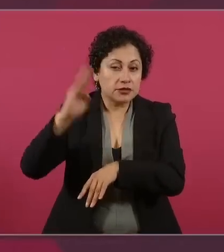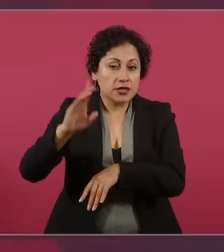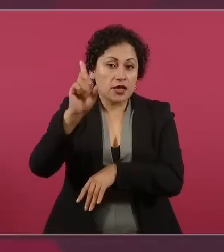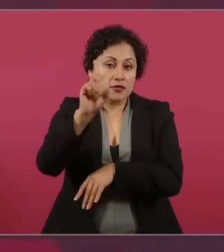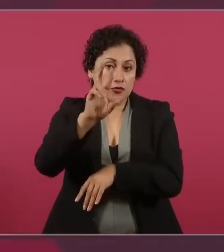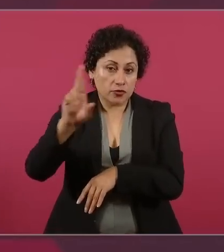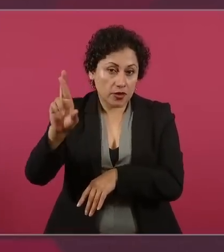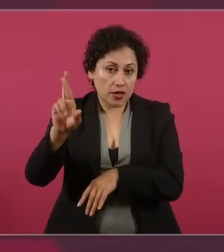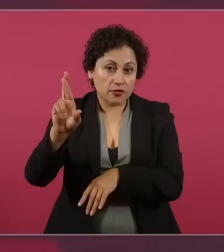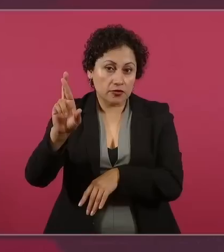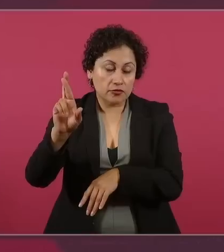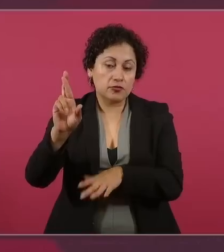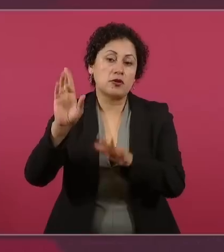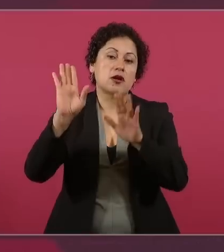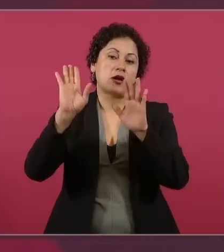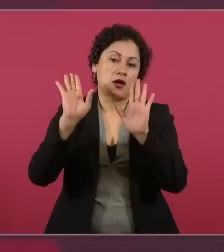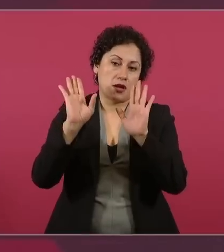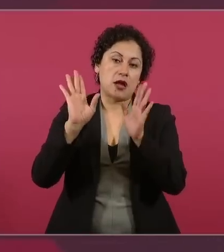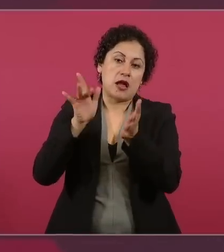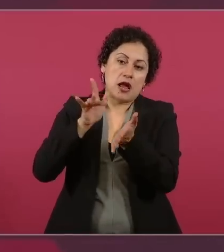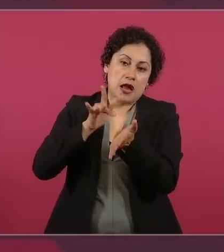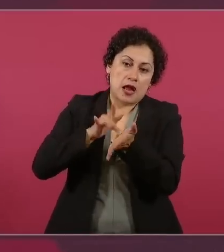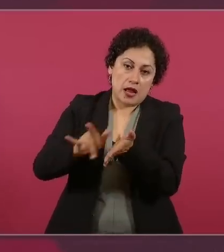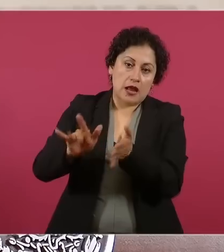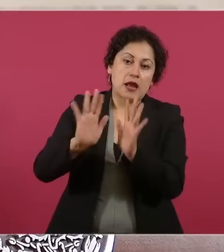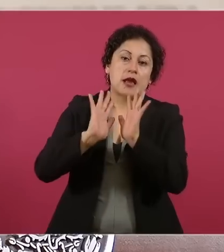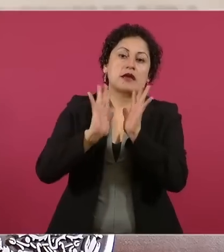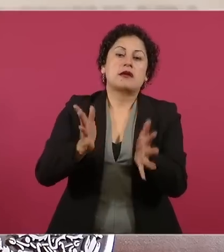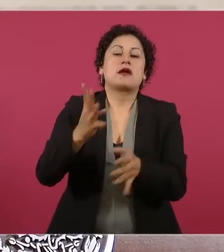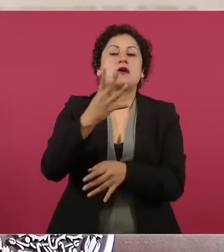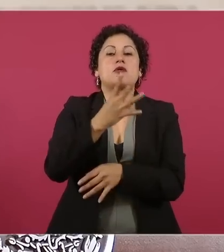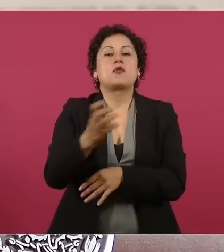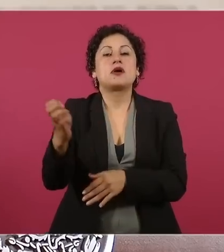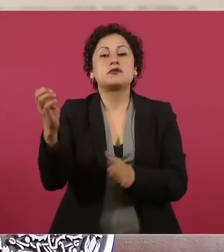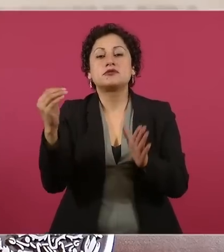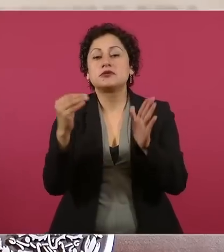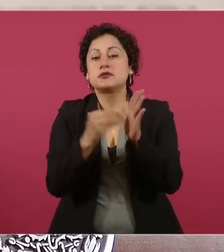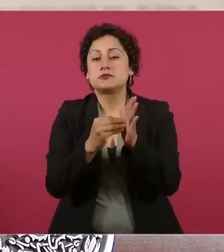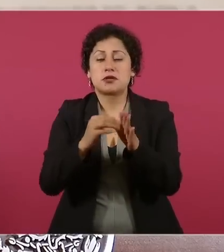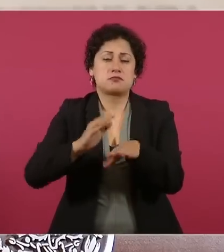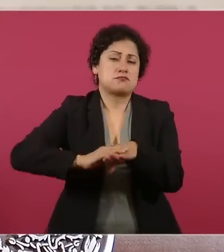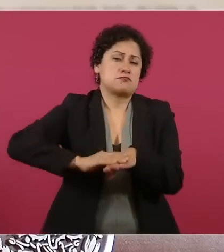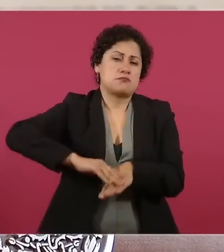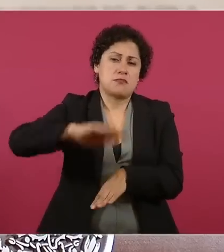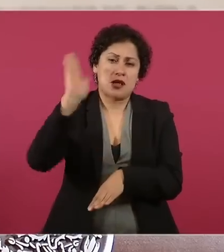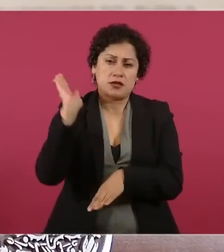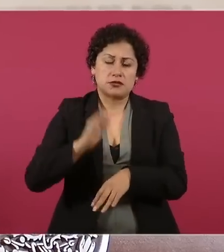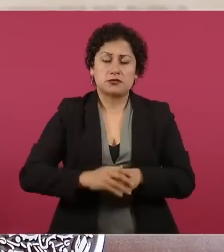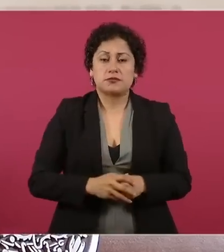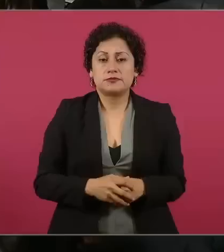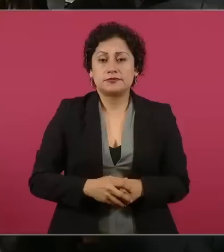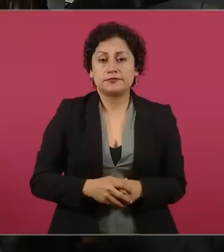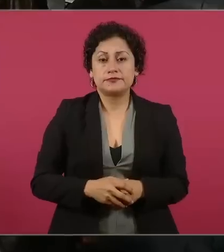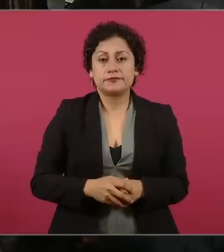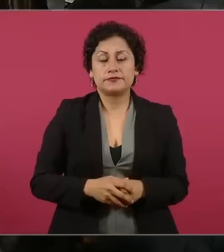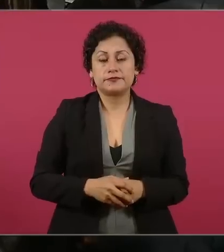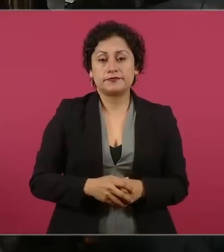en el caso de nivel universitario, más de 400,000. Es como